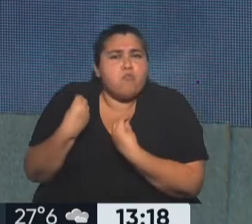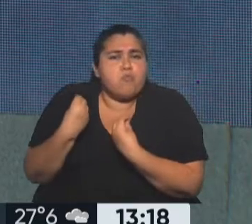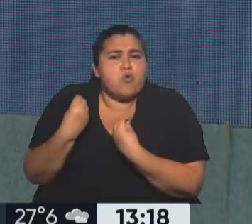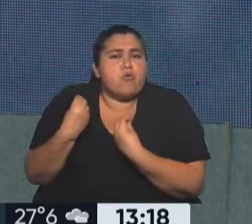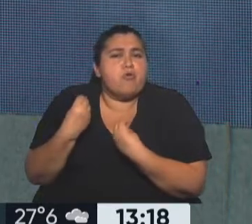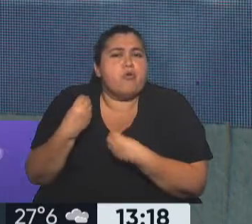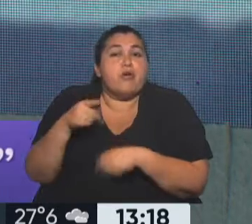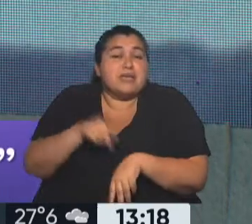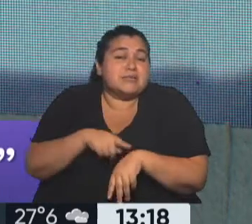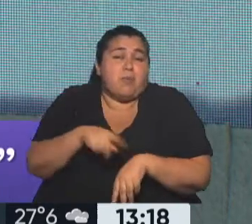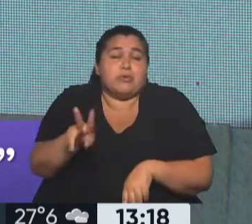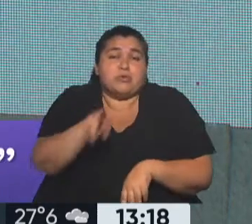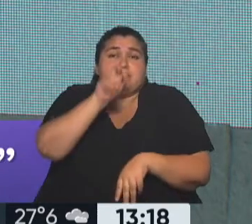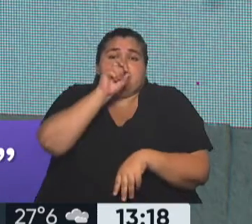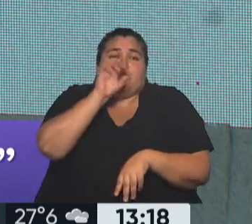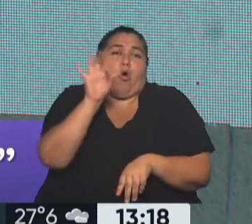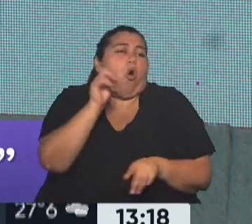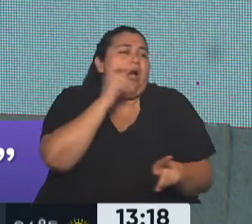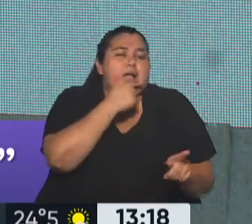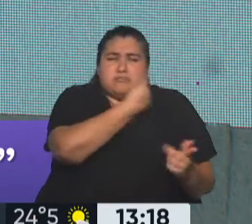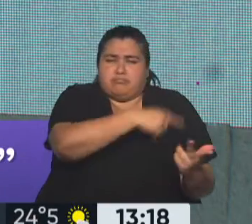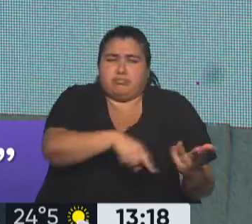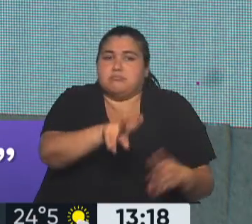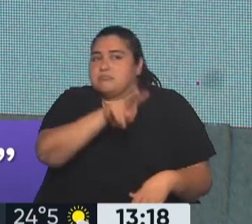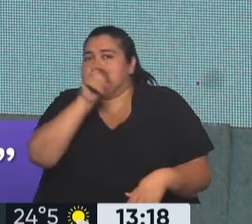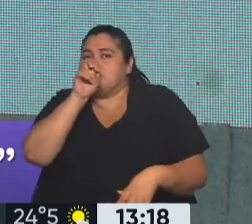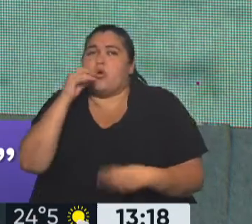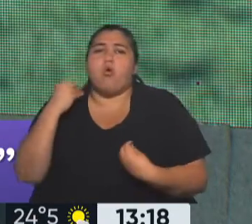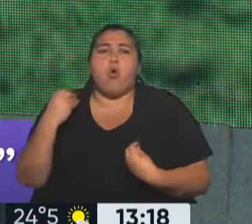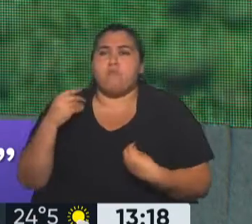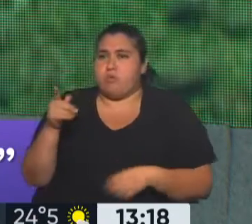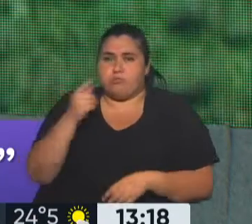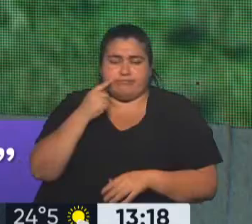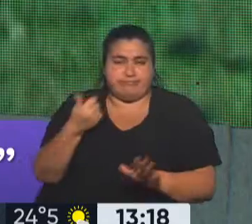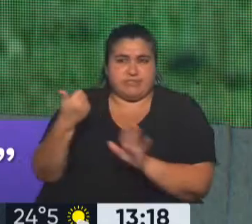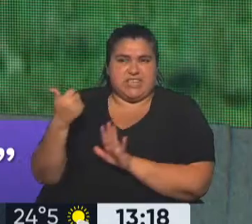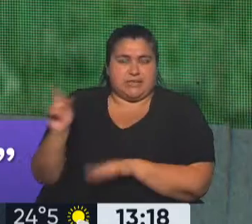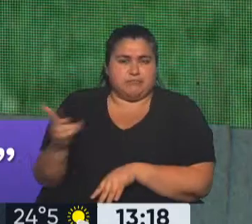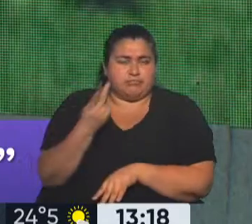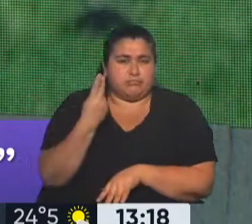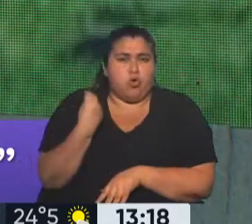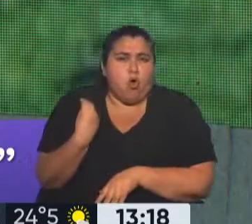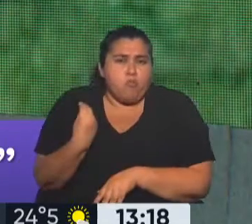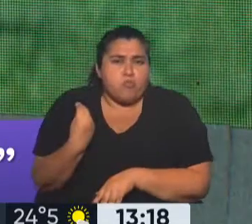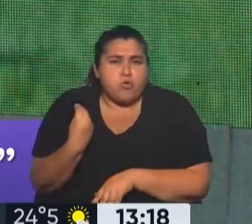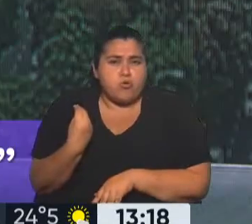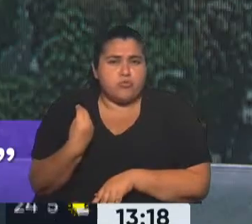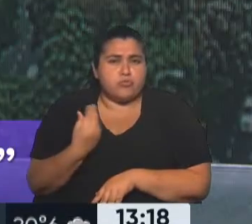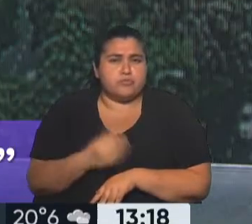haber inhalado este gas o esta combinación de gases para no terminar como estas, digamos, lo que fueron 6 víctimas fatales?